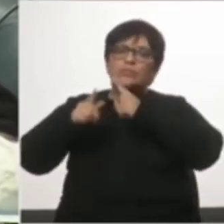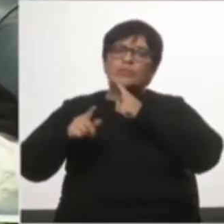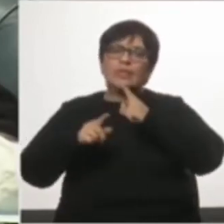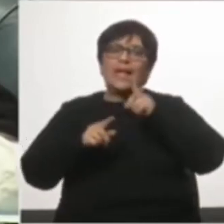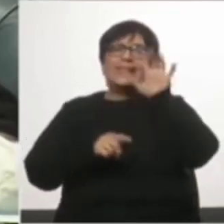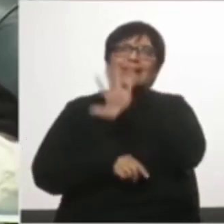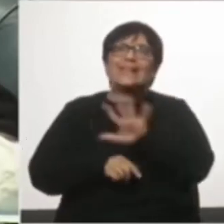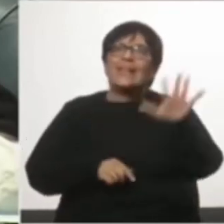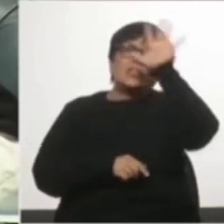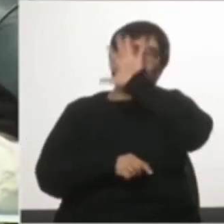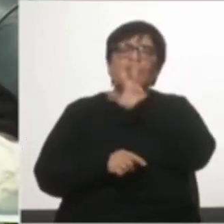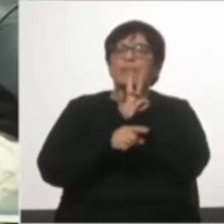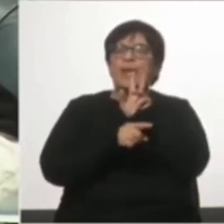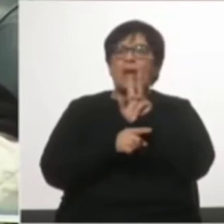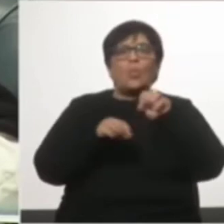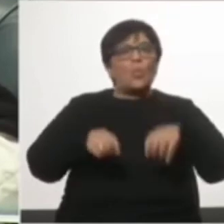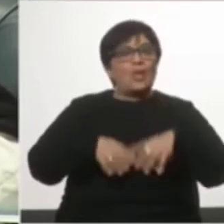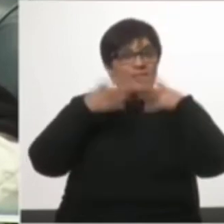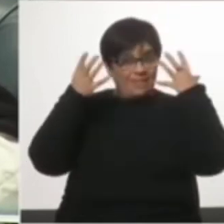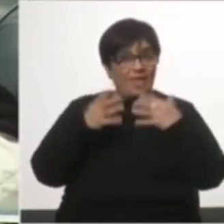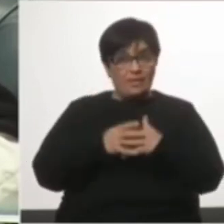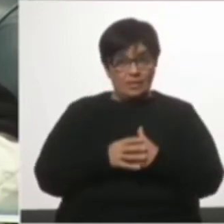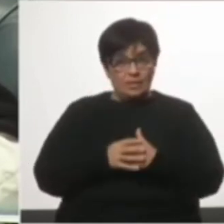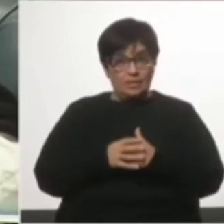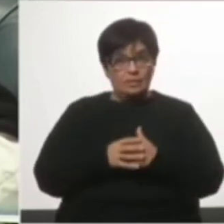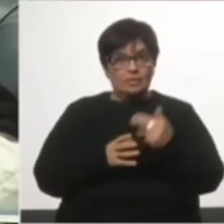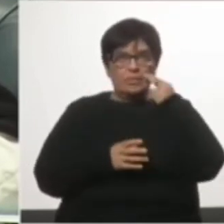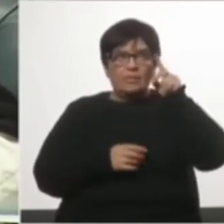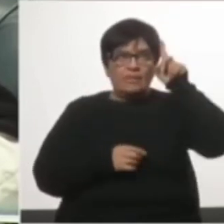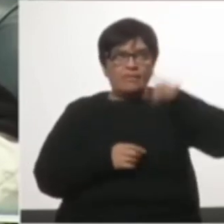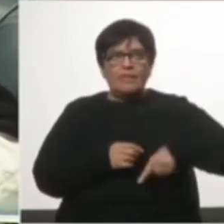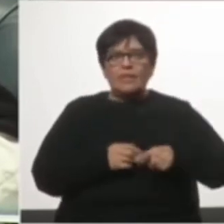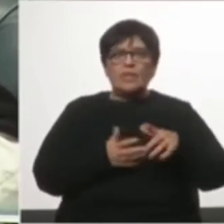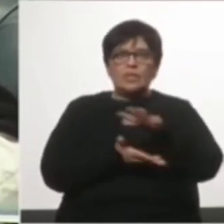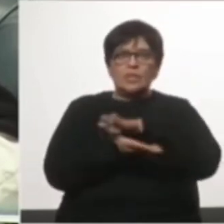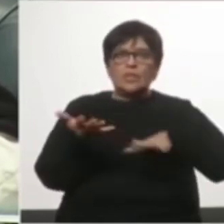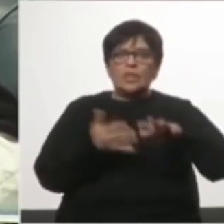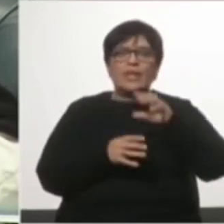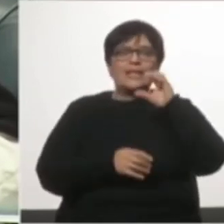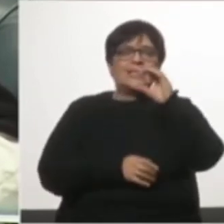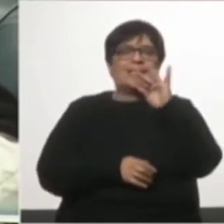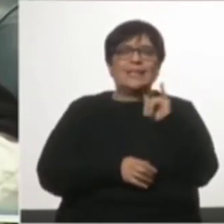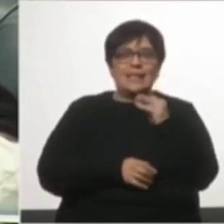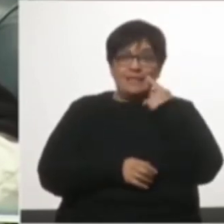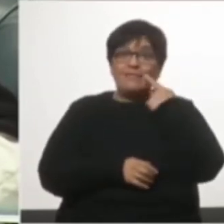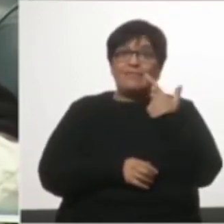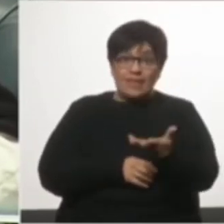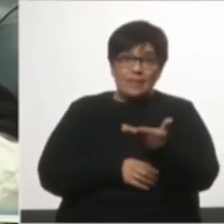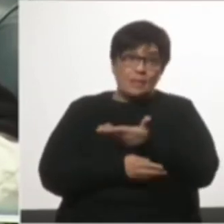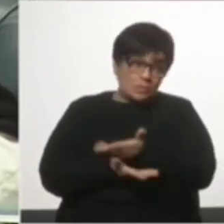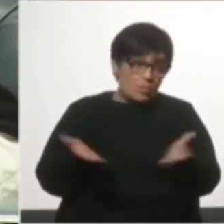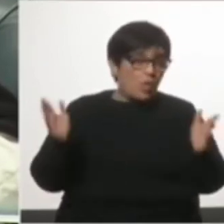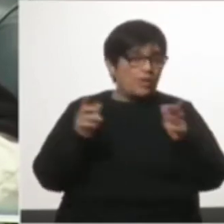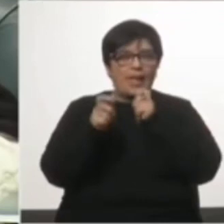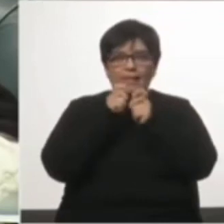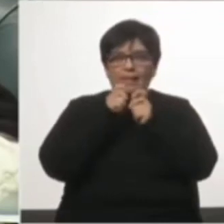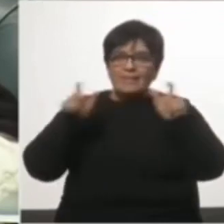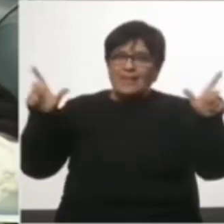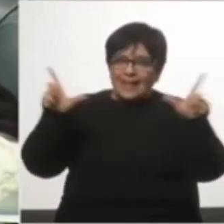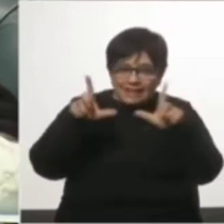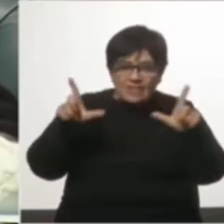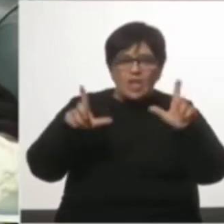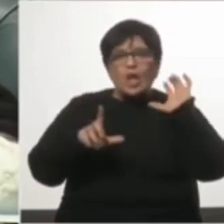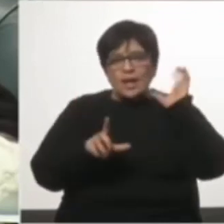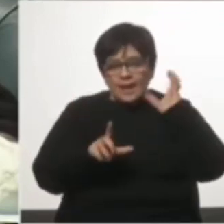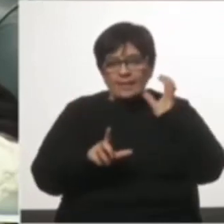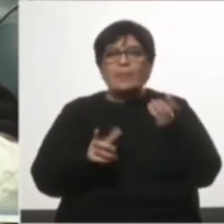Nacional de Centros de Cuidados Críticos. La polémica sobre la crisis de los CTI queda planteada a nivel de los medios, máxime cuando